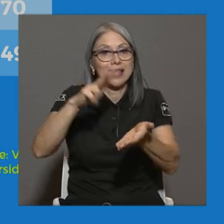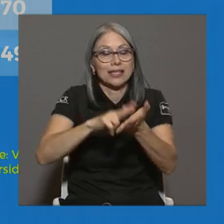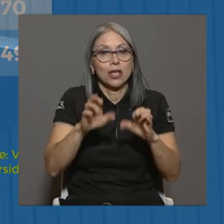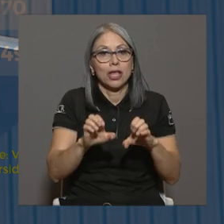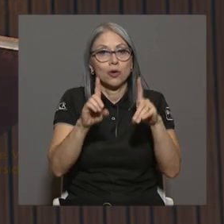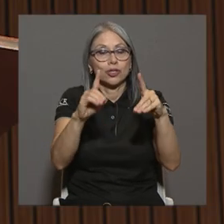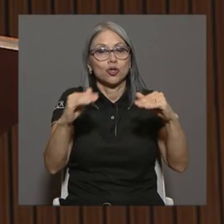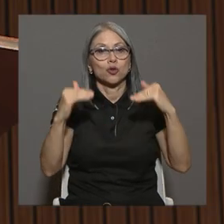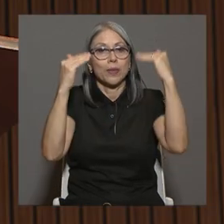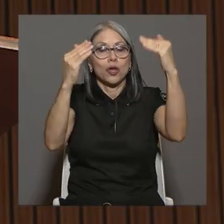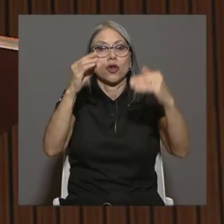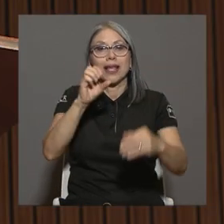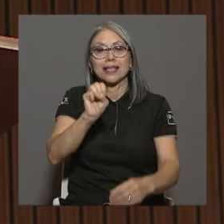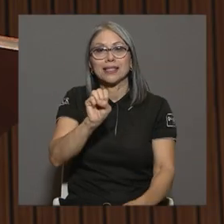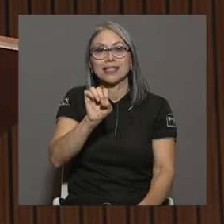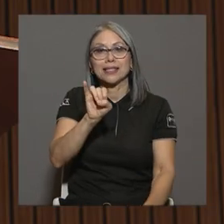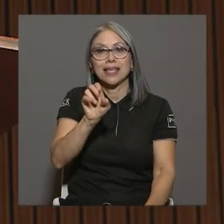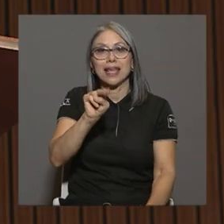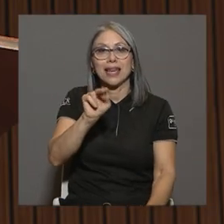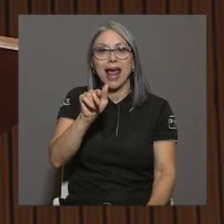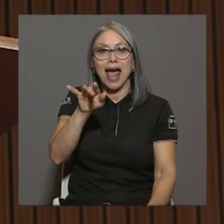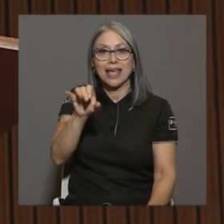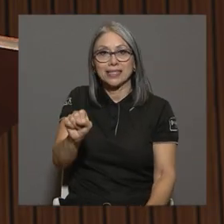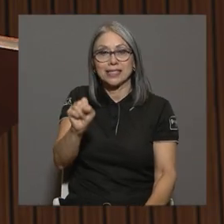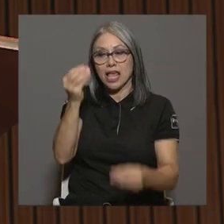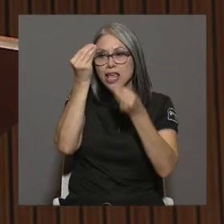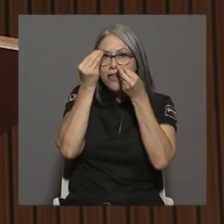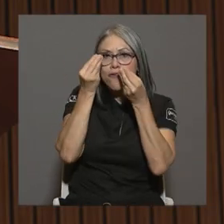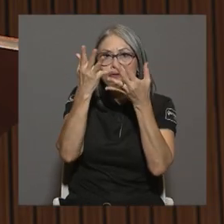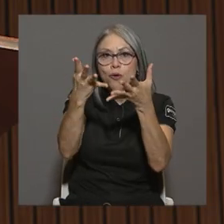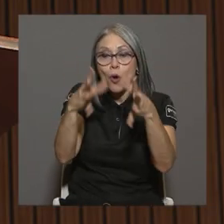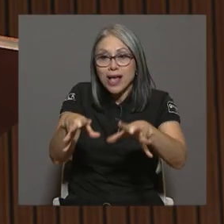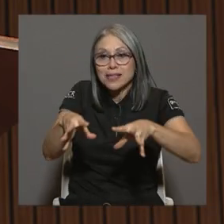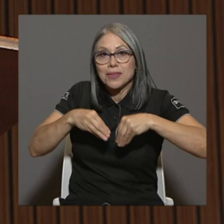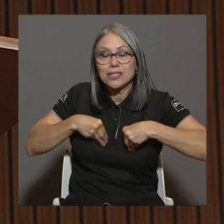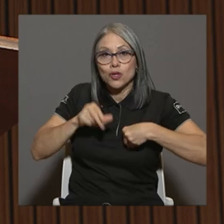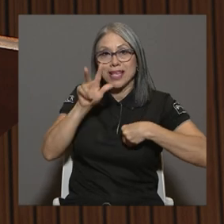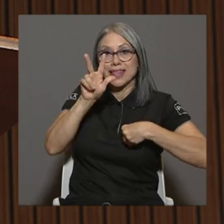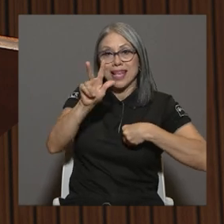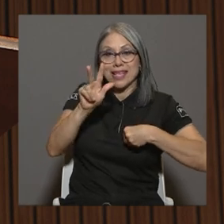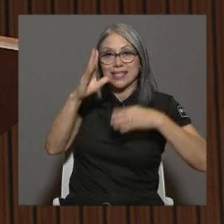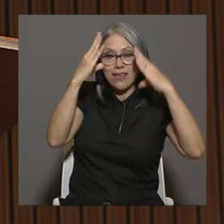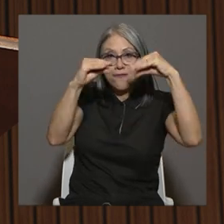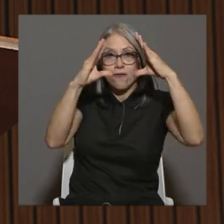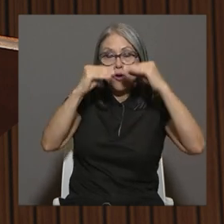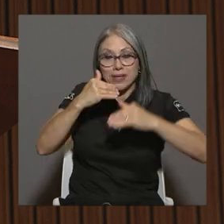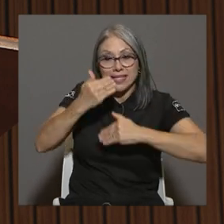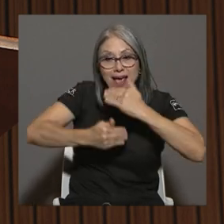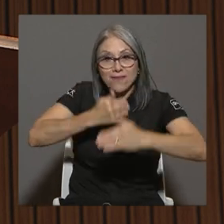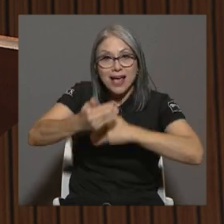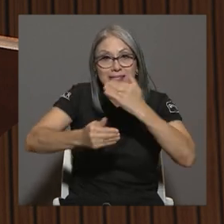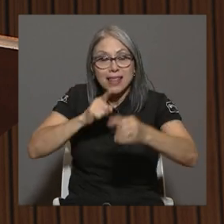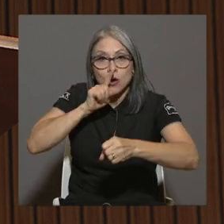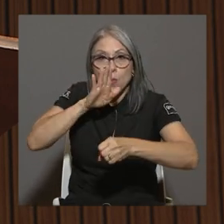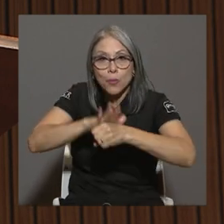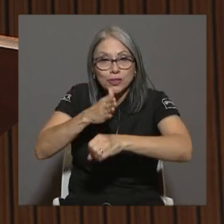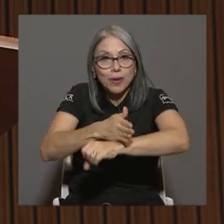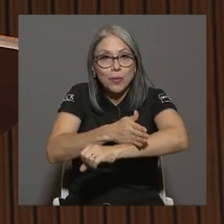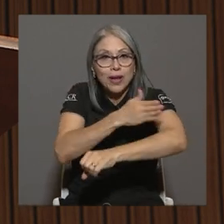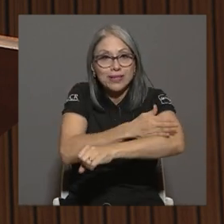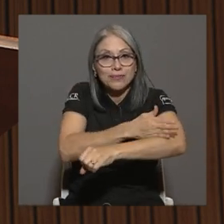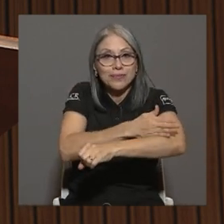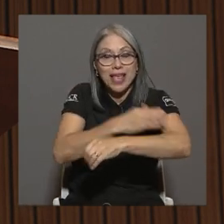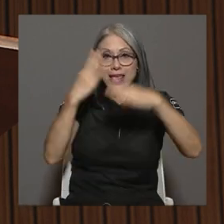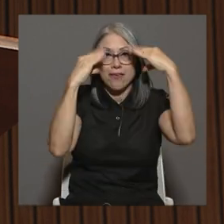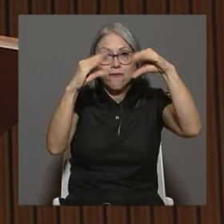Superior, SINAES, informó la aceptación de 3 informes de avance de compromiso de mejoramiento, informes de medio periodo